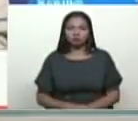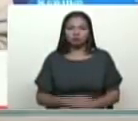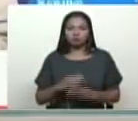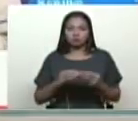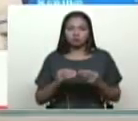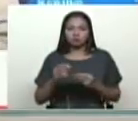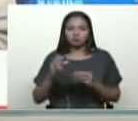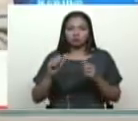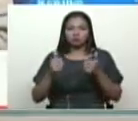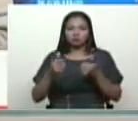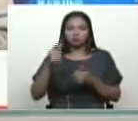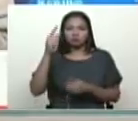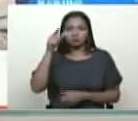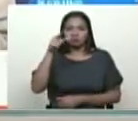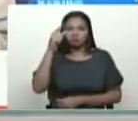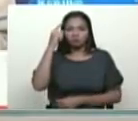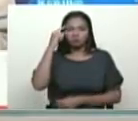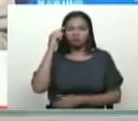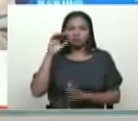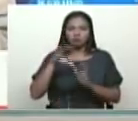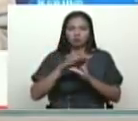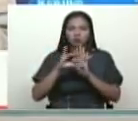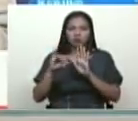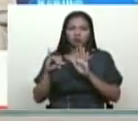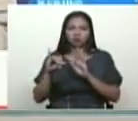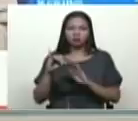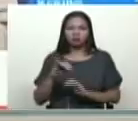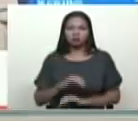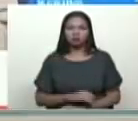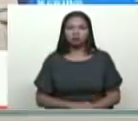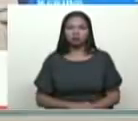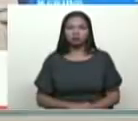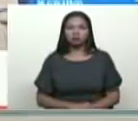allí. Constituir,